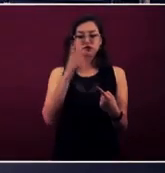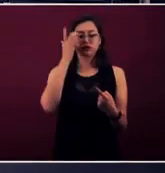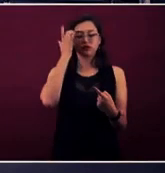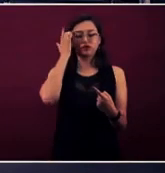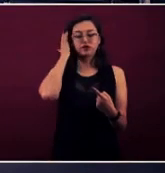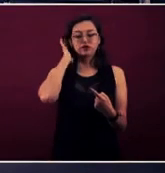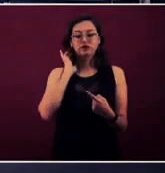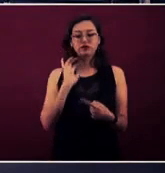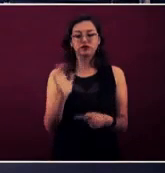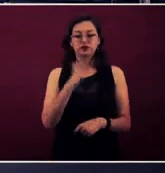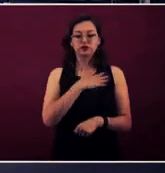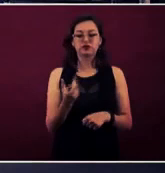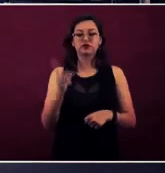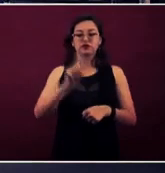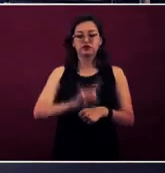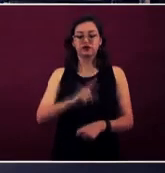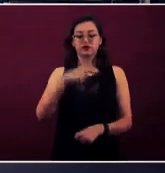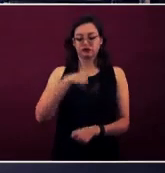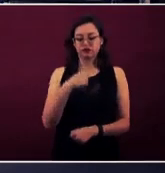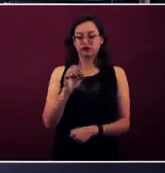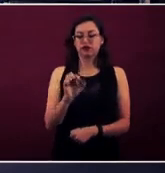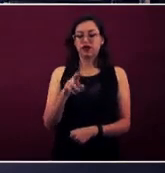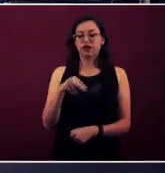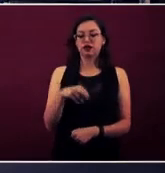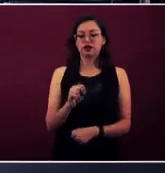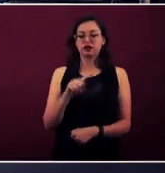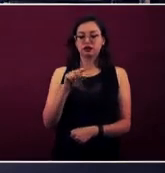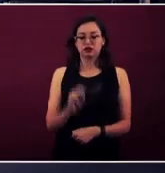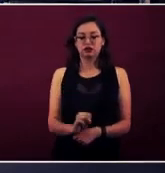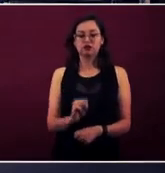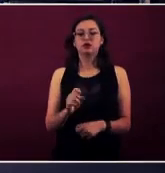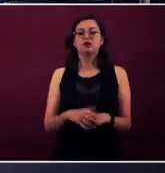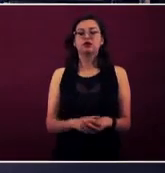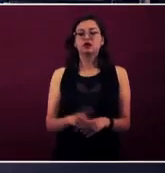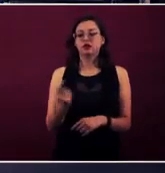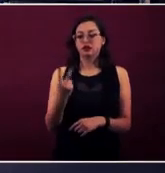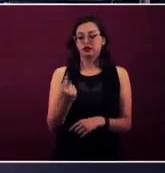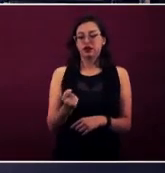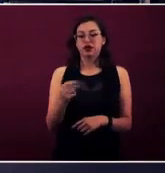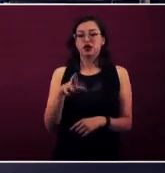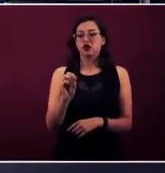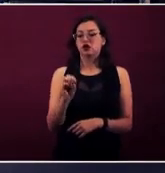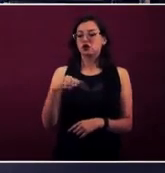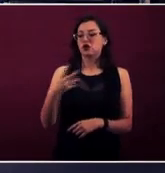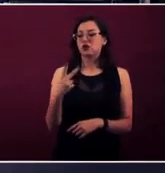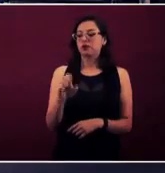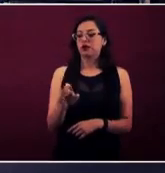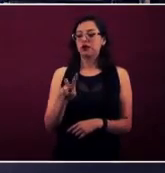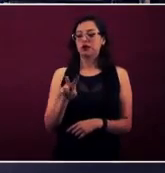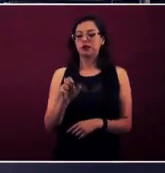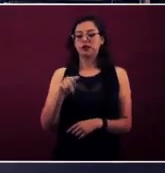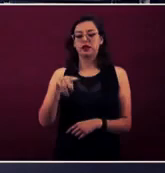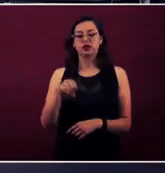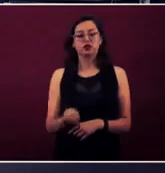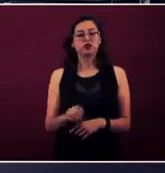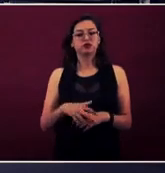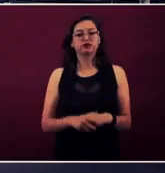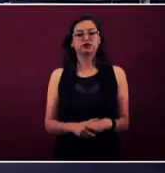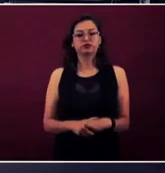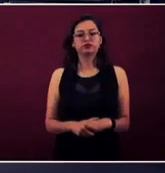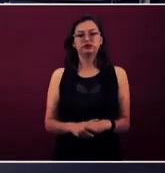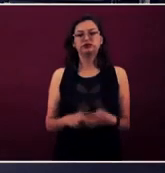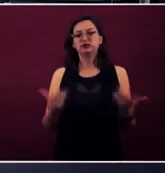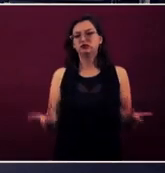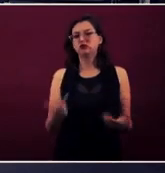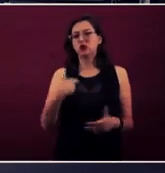Buenos días, Ernesto Ledesma, Rompeviento TV. Buenos días. No tiene que ver con el tema de Conavit, sino con temas